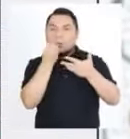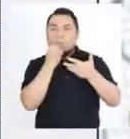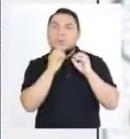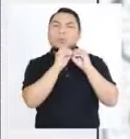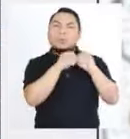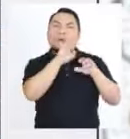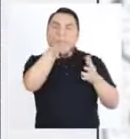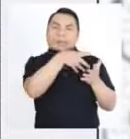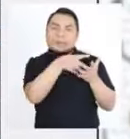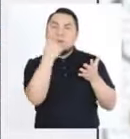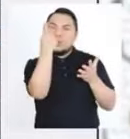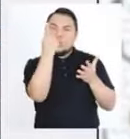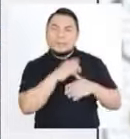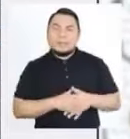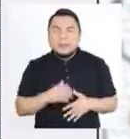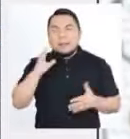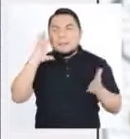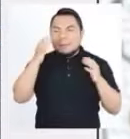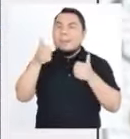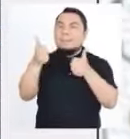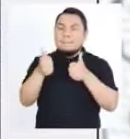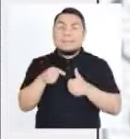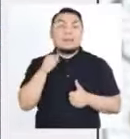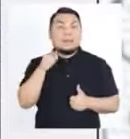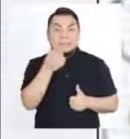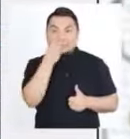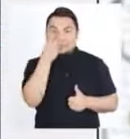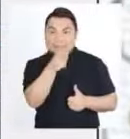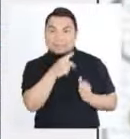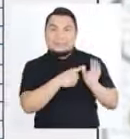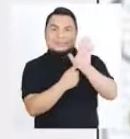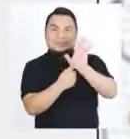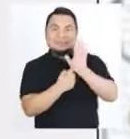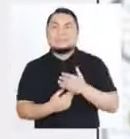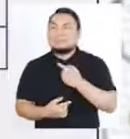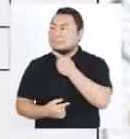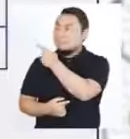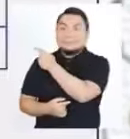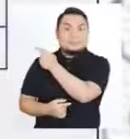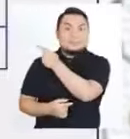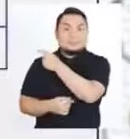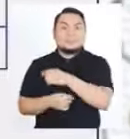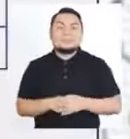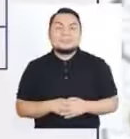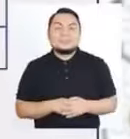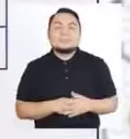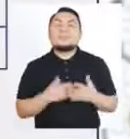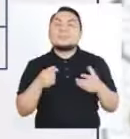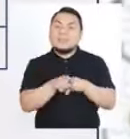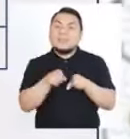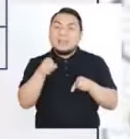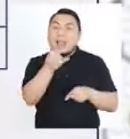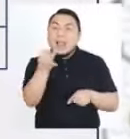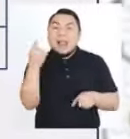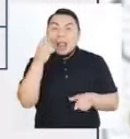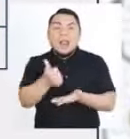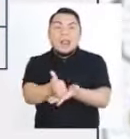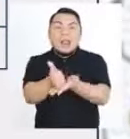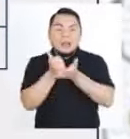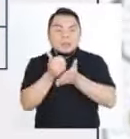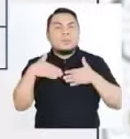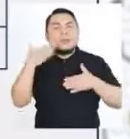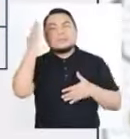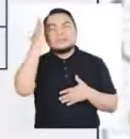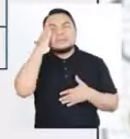solo recuadro? Sí, me parece bien, quedaría así. Creo que podríamos agregarle algo que